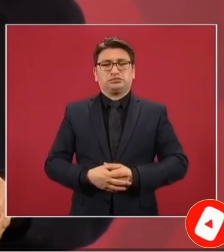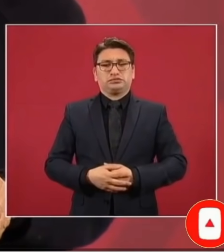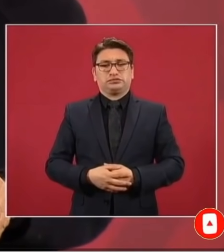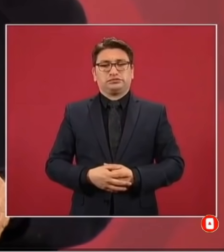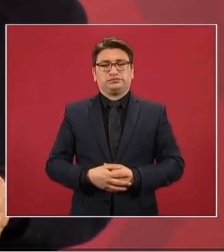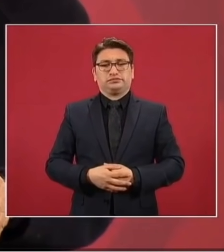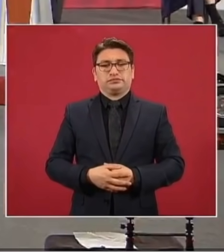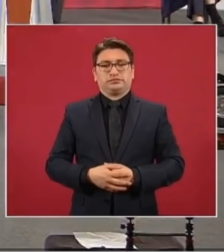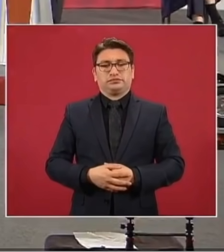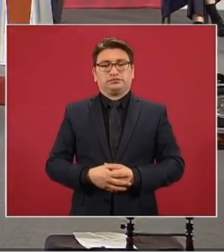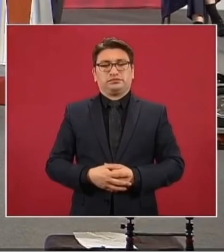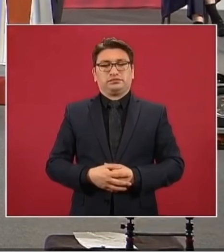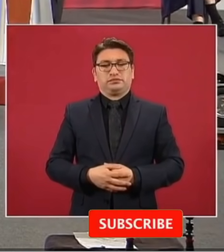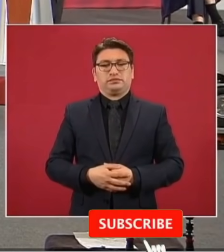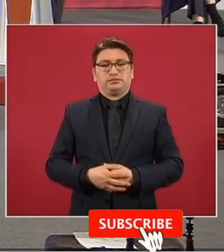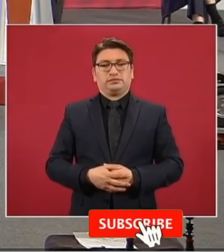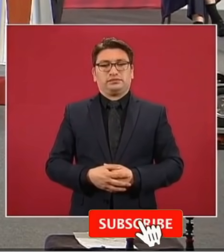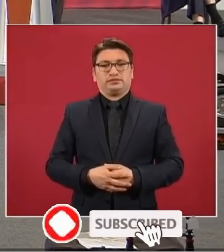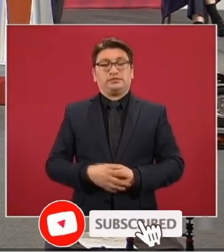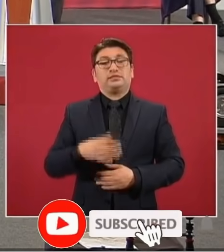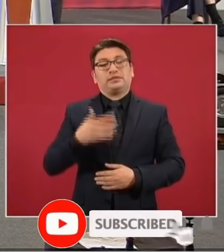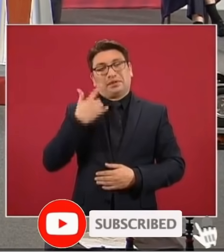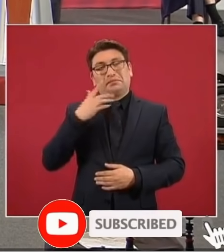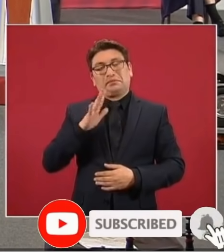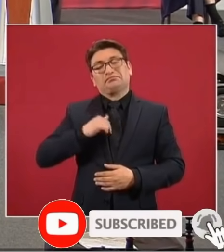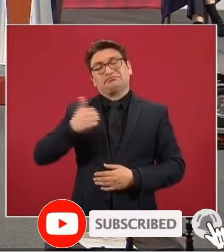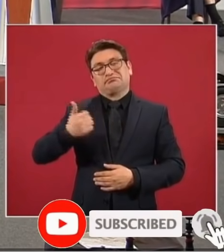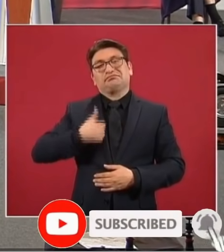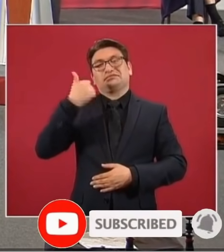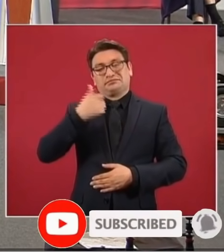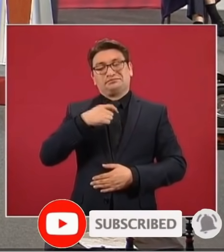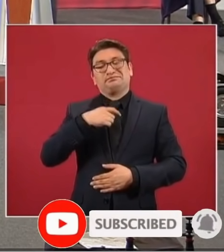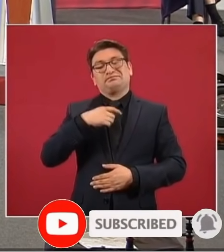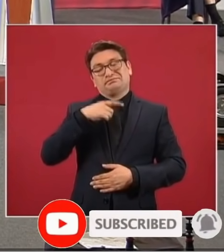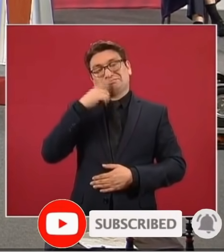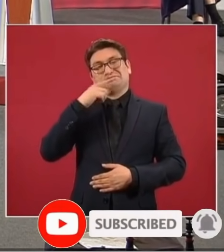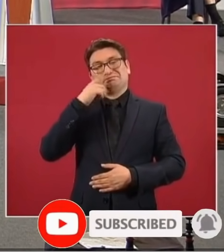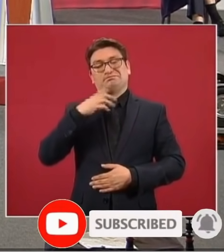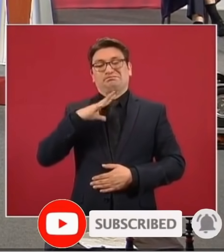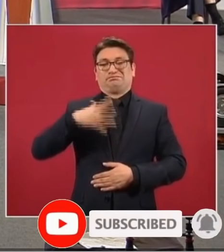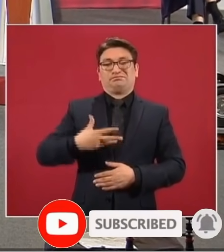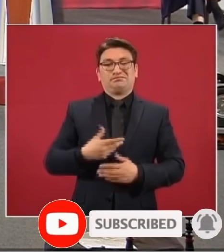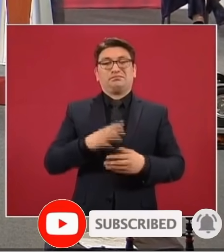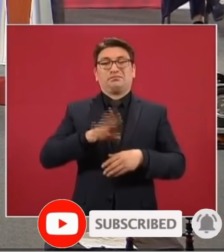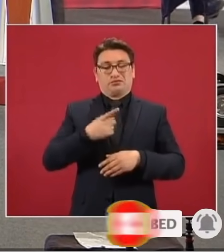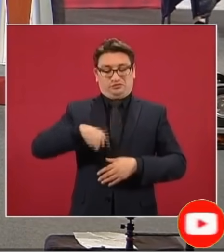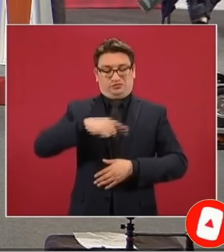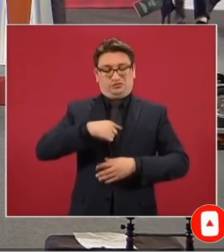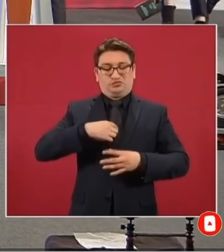me da la oportunidad de presumir de que se nos está cumpliendo nuestro